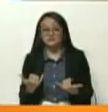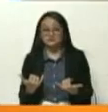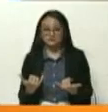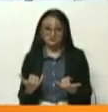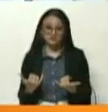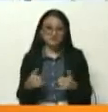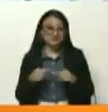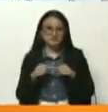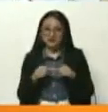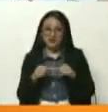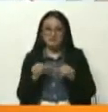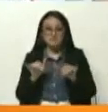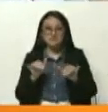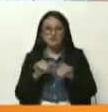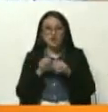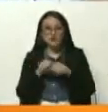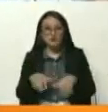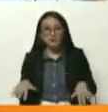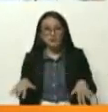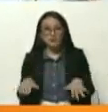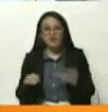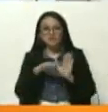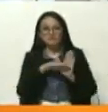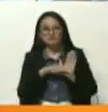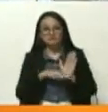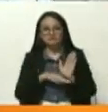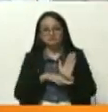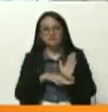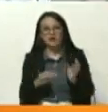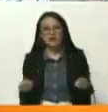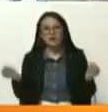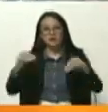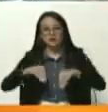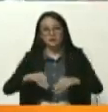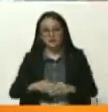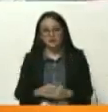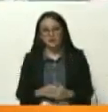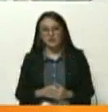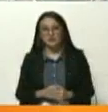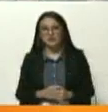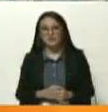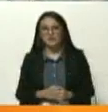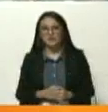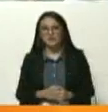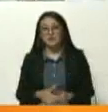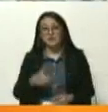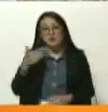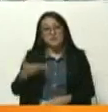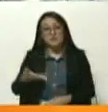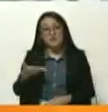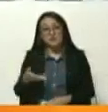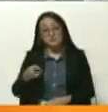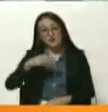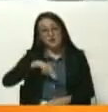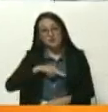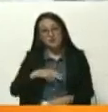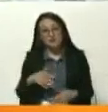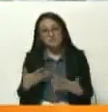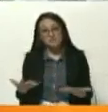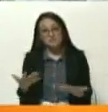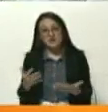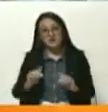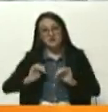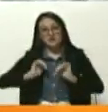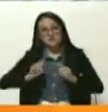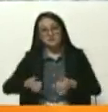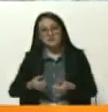la estructura de garantes que se acordó. Lo más importante para nosotros es